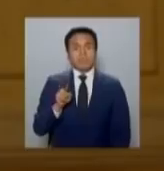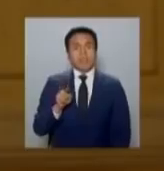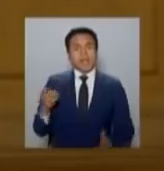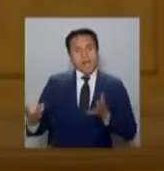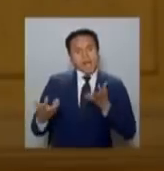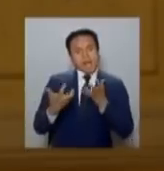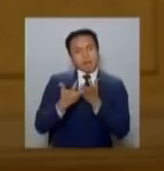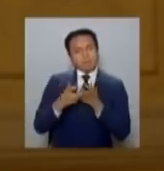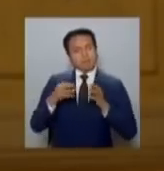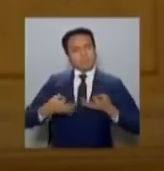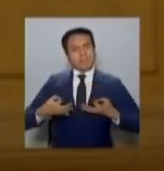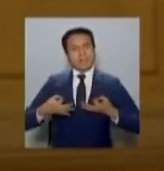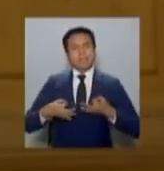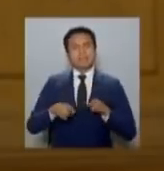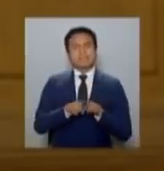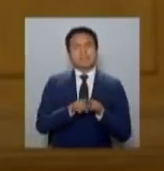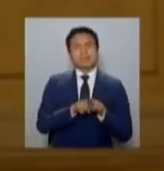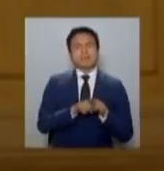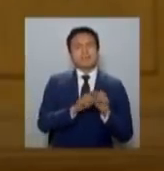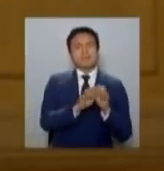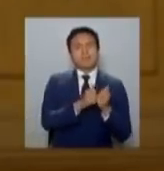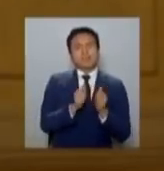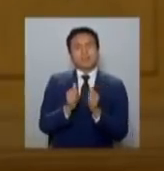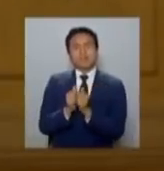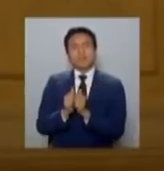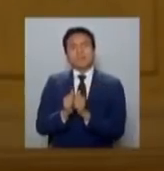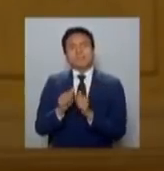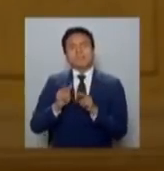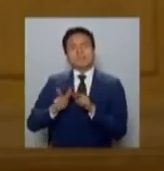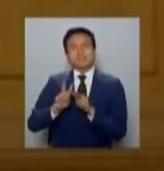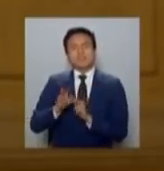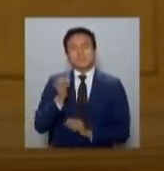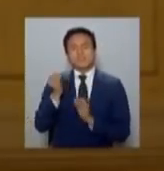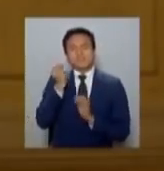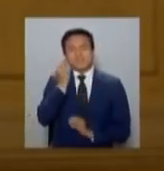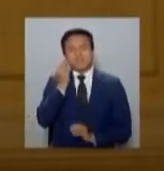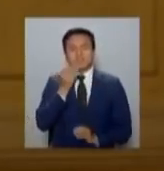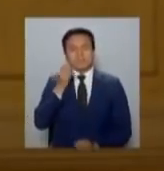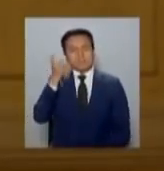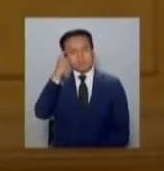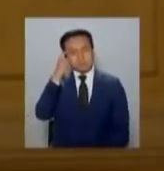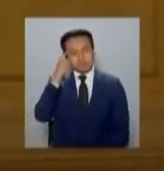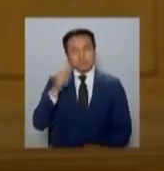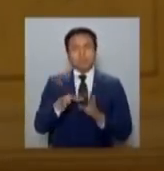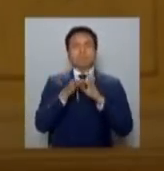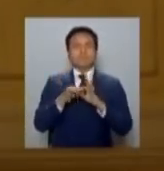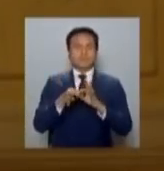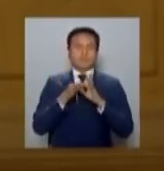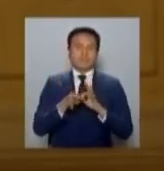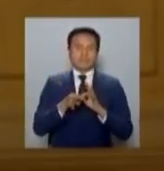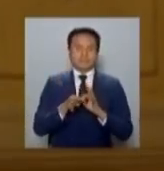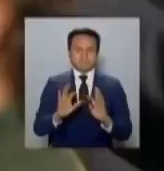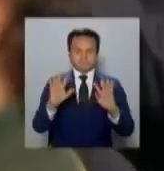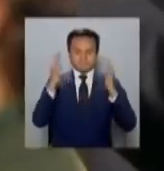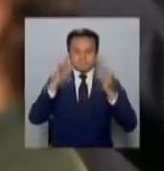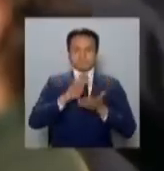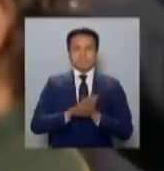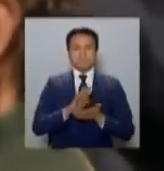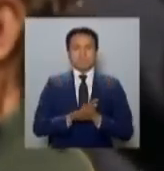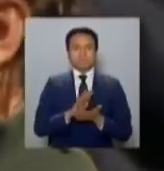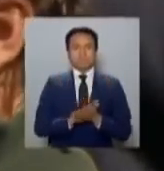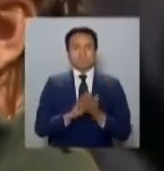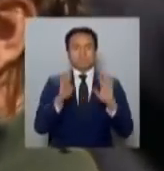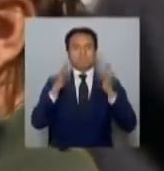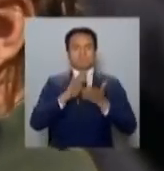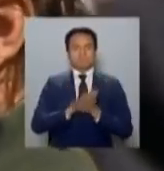fondos de pensiones, que hay un discurso detrás que dice que las personas no pueden financiar con sus propios recursos problemas que son de todos, no un